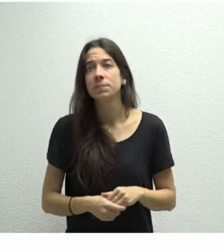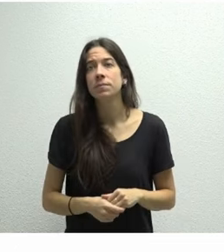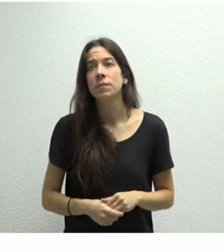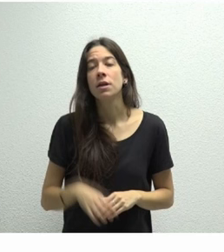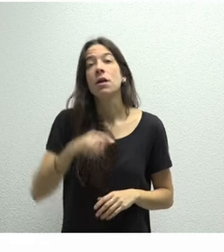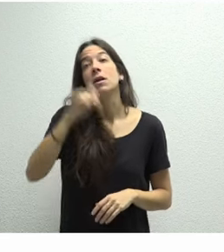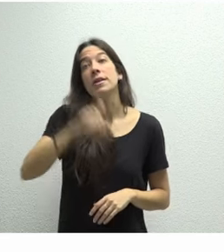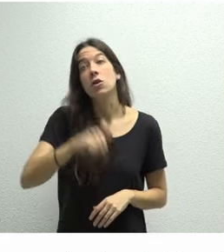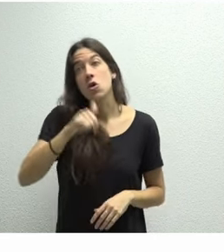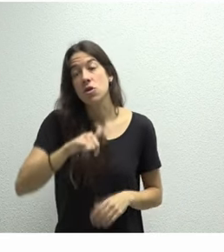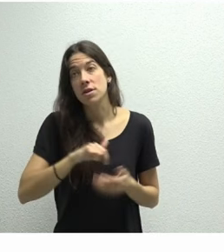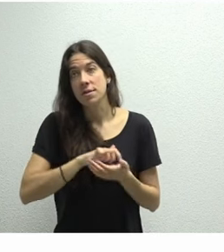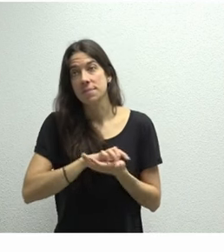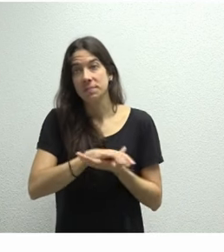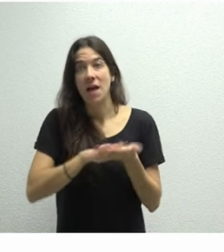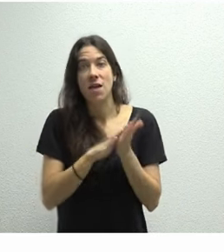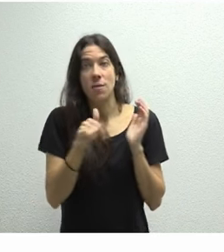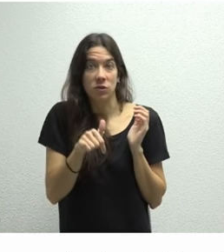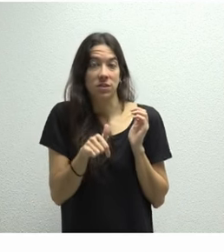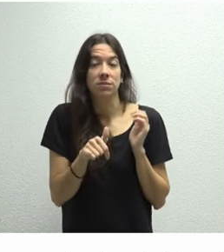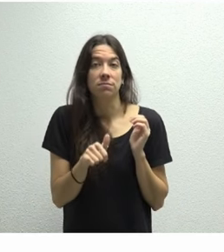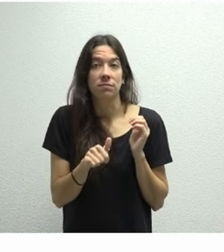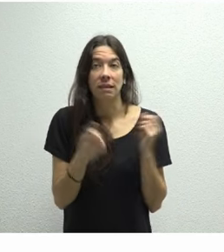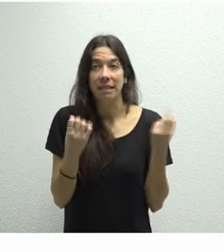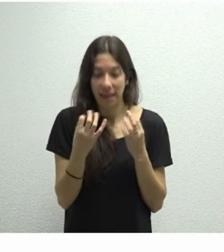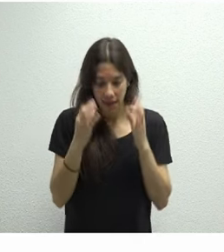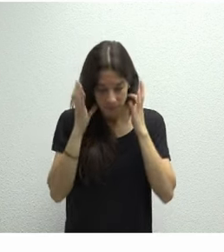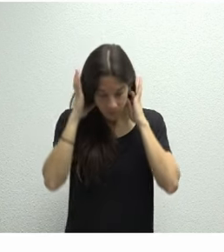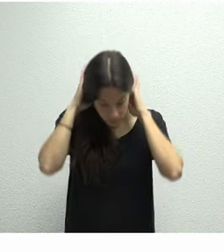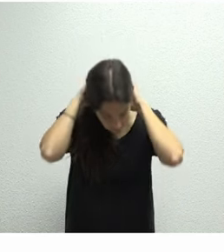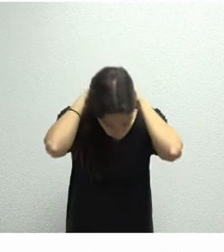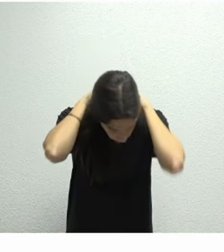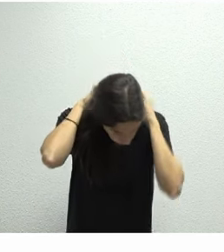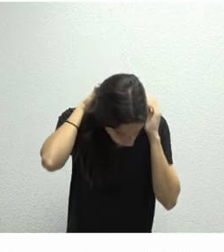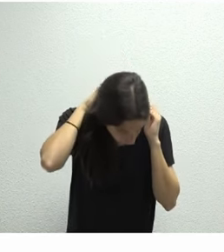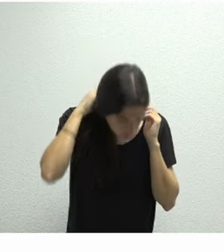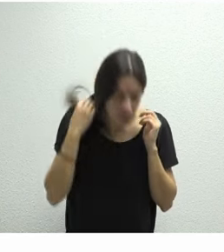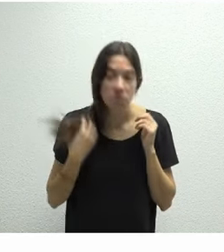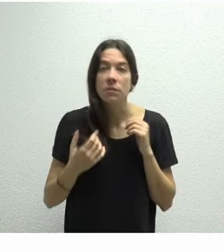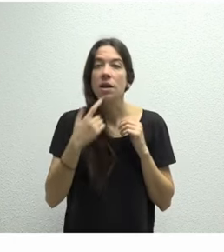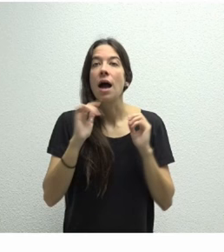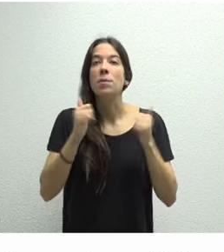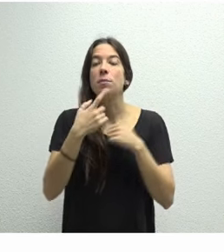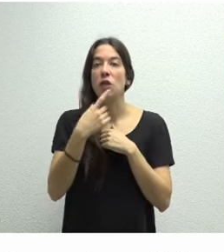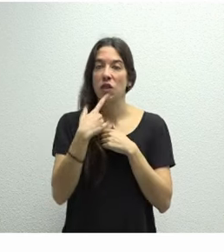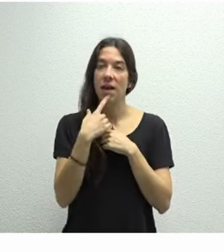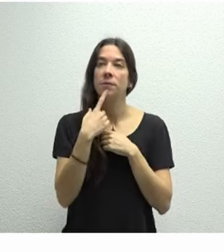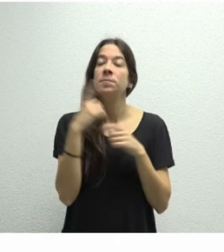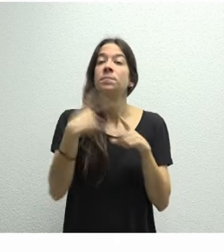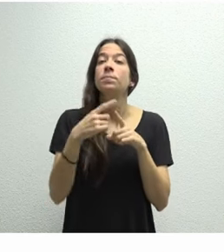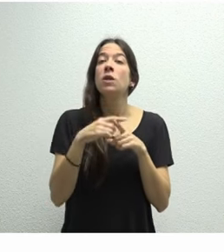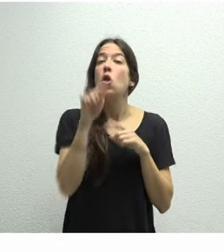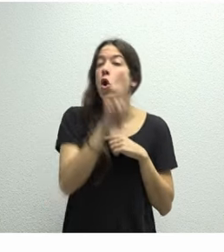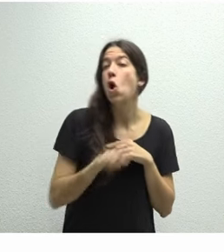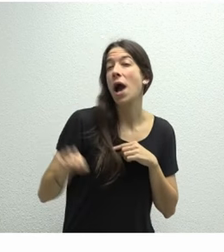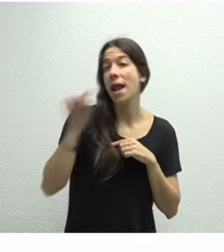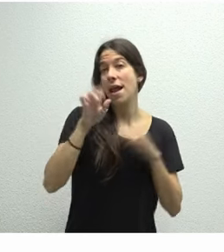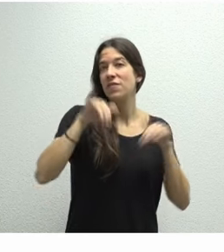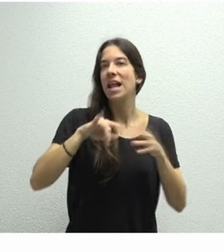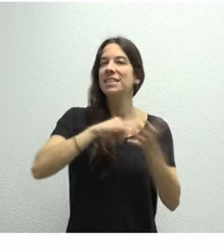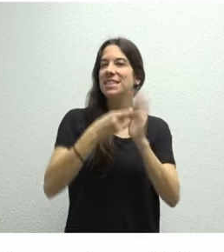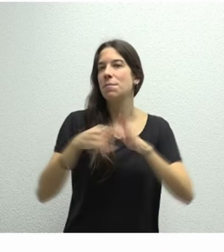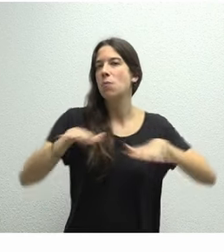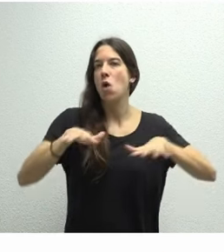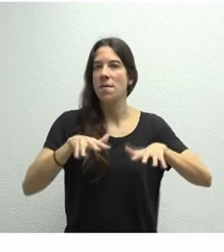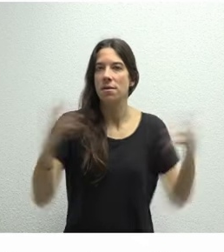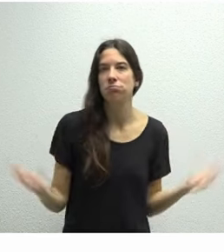aquí os decía al principio es celebrar que lo local mueve el sistema que de verdad